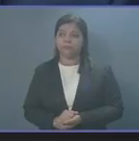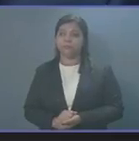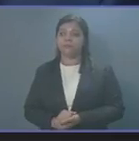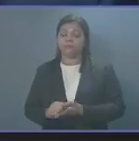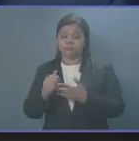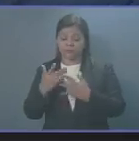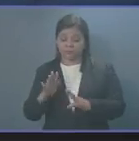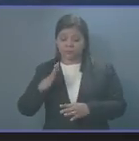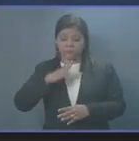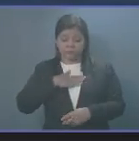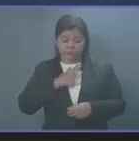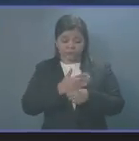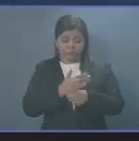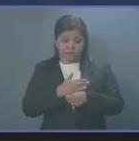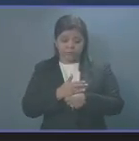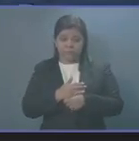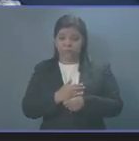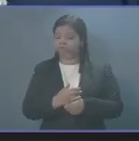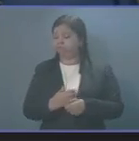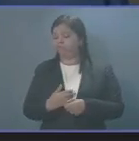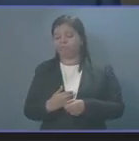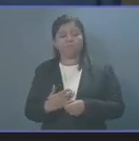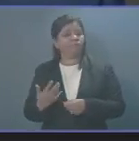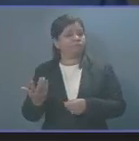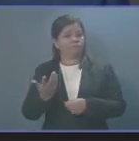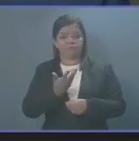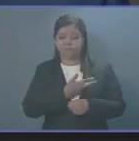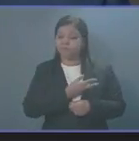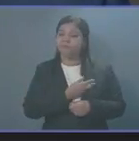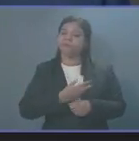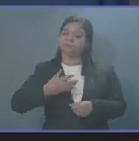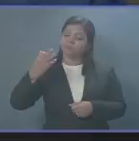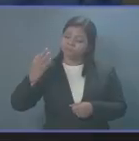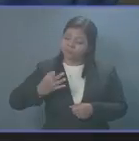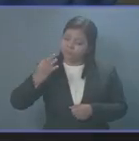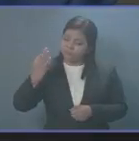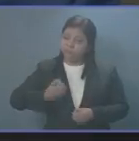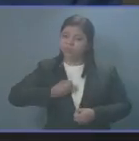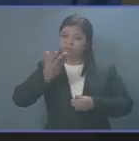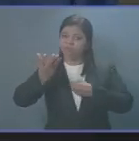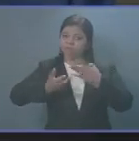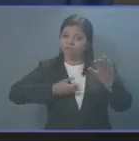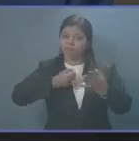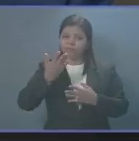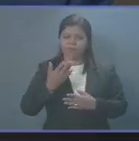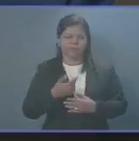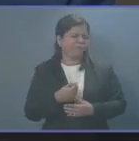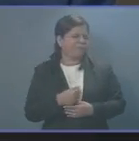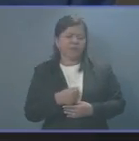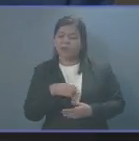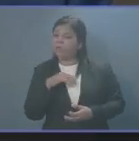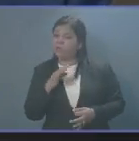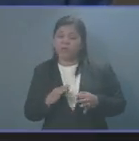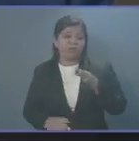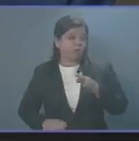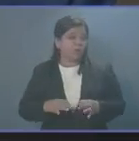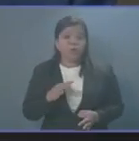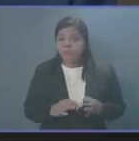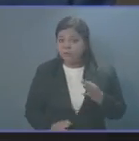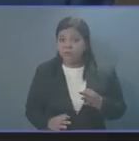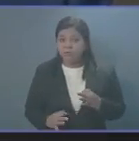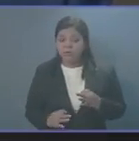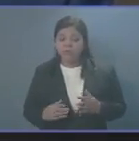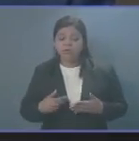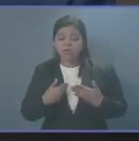Como demócratas cristianos no nos podemos quedar también callados, ya que es injusto no darle